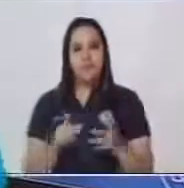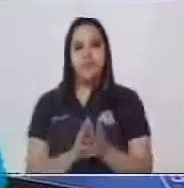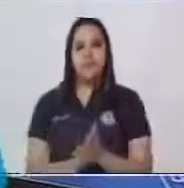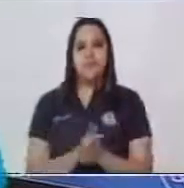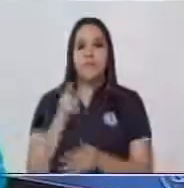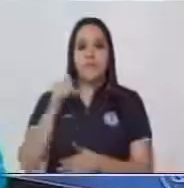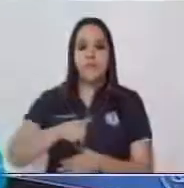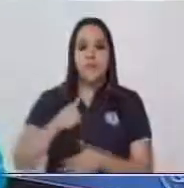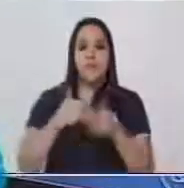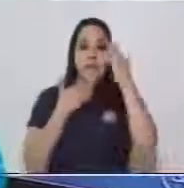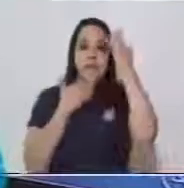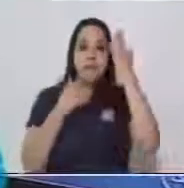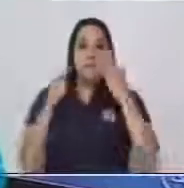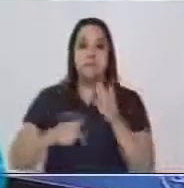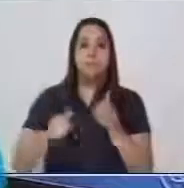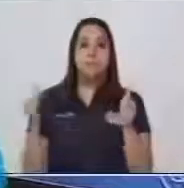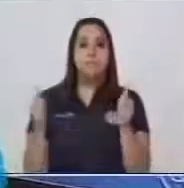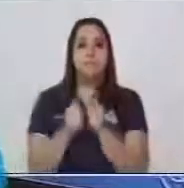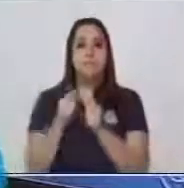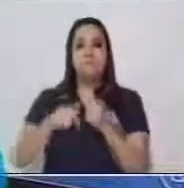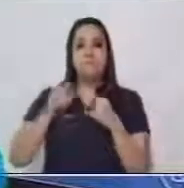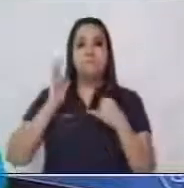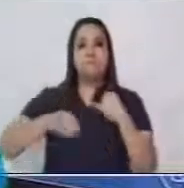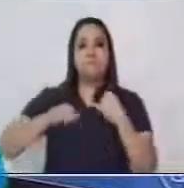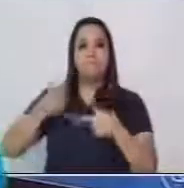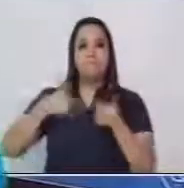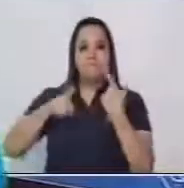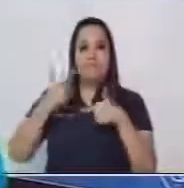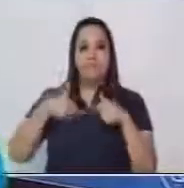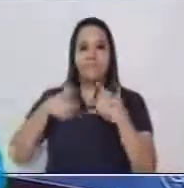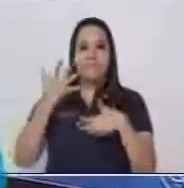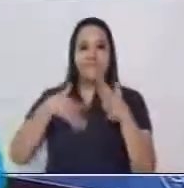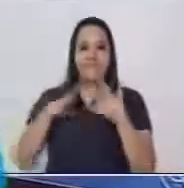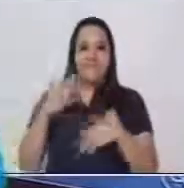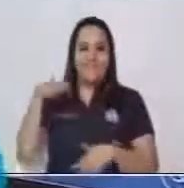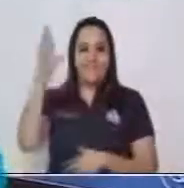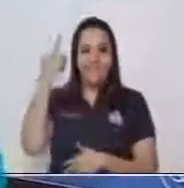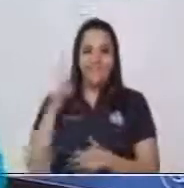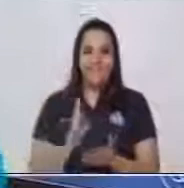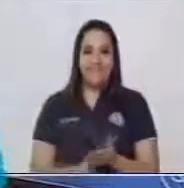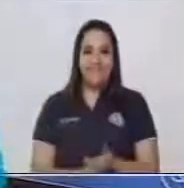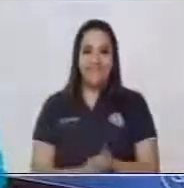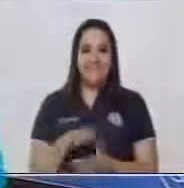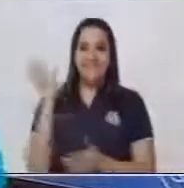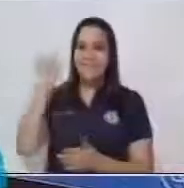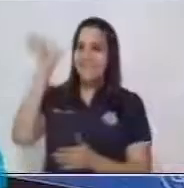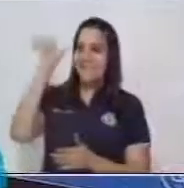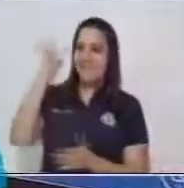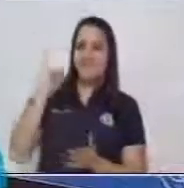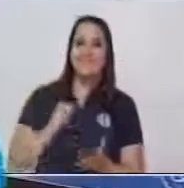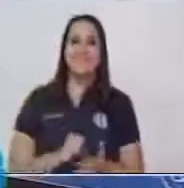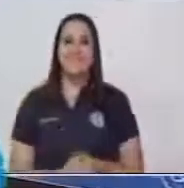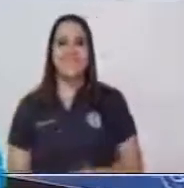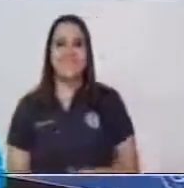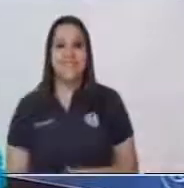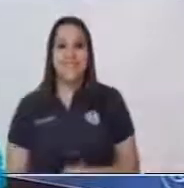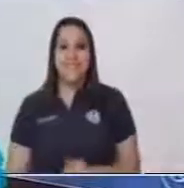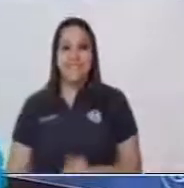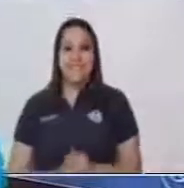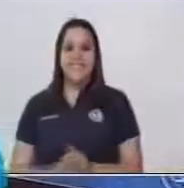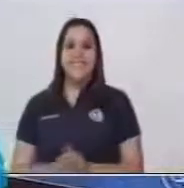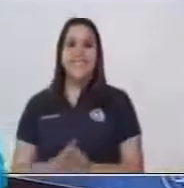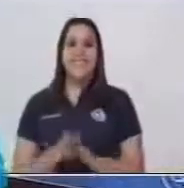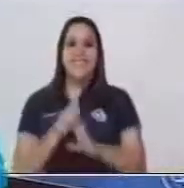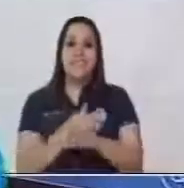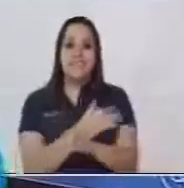Hoy agradecemos la compañía de Lourdes en la interpretación de lengua de señas. Hola Lourdes.